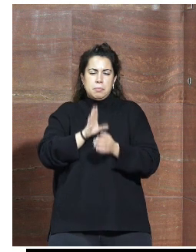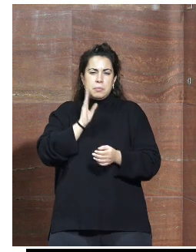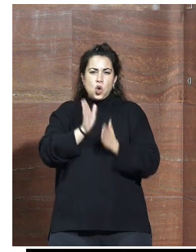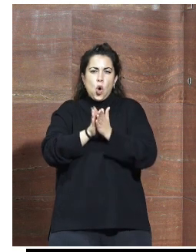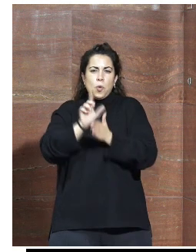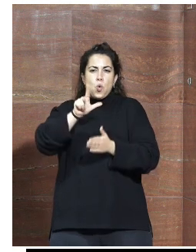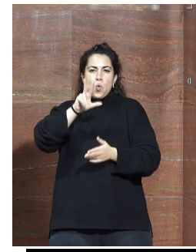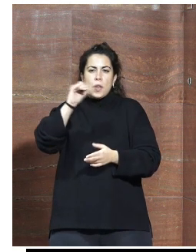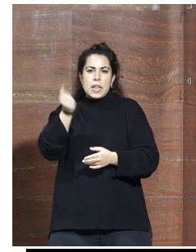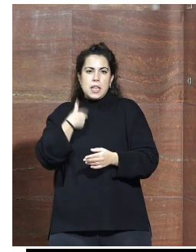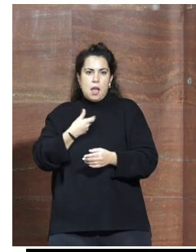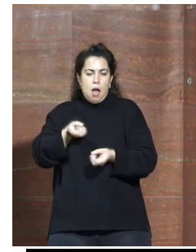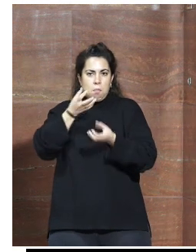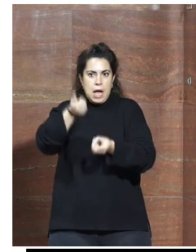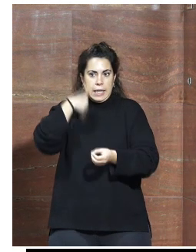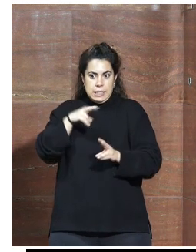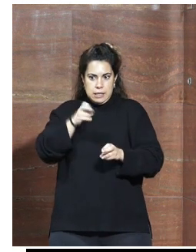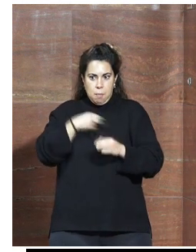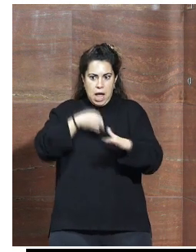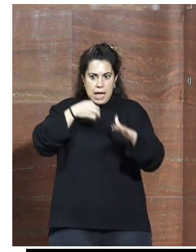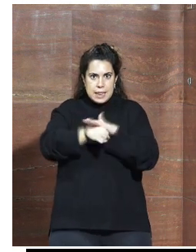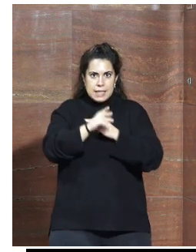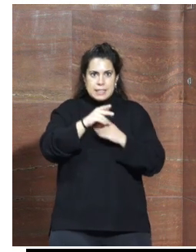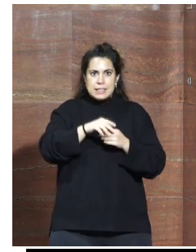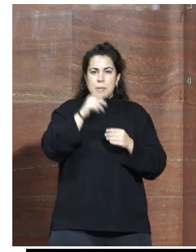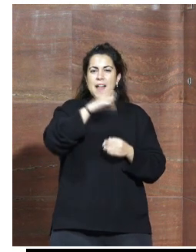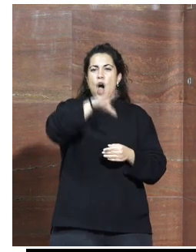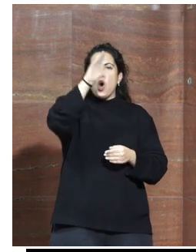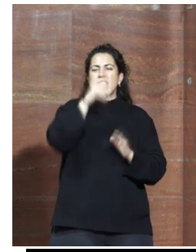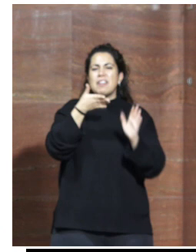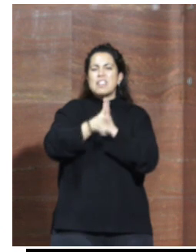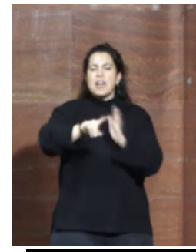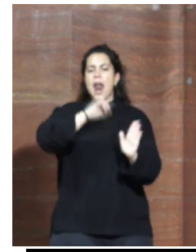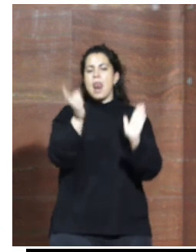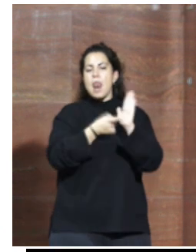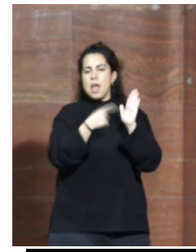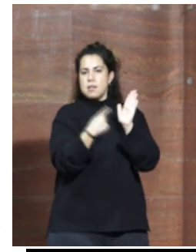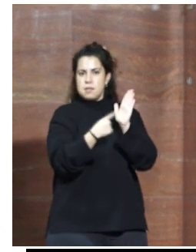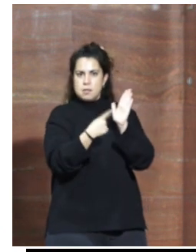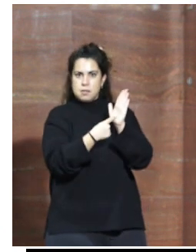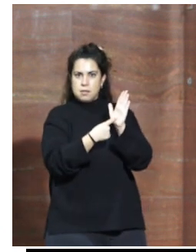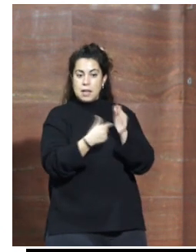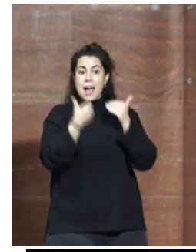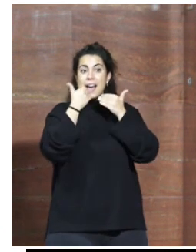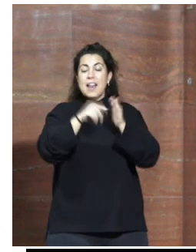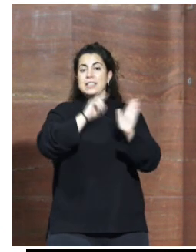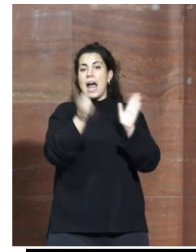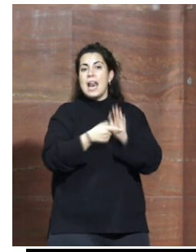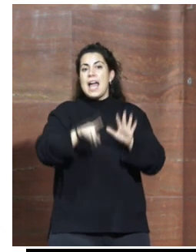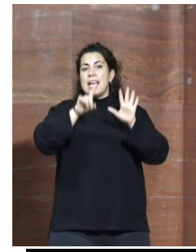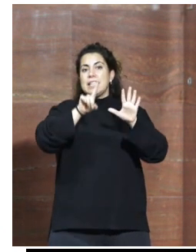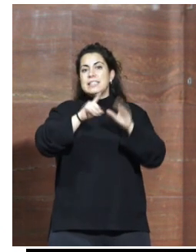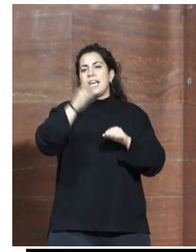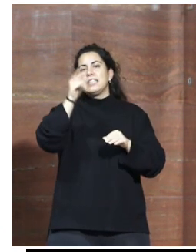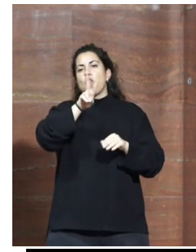Lucía, que la accesibilidad cognitiva ya es ley. Gracias a la Ley 6/2022 del 31